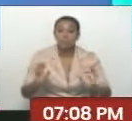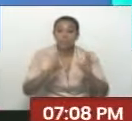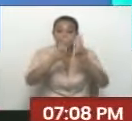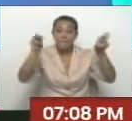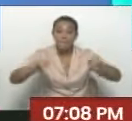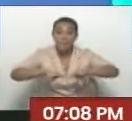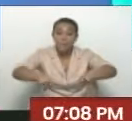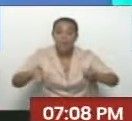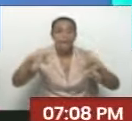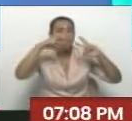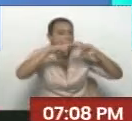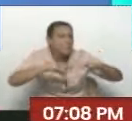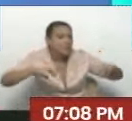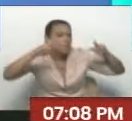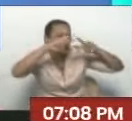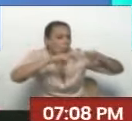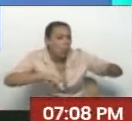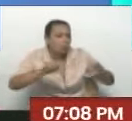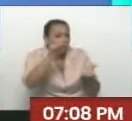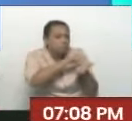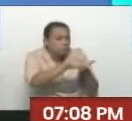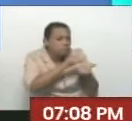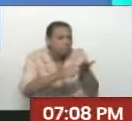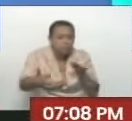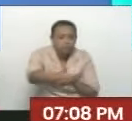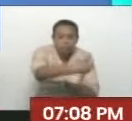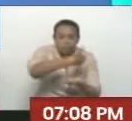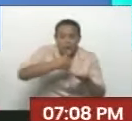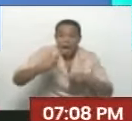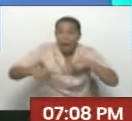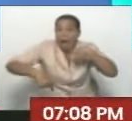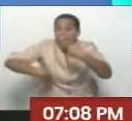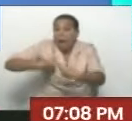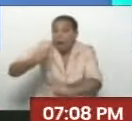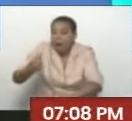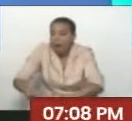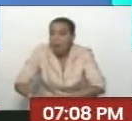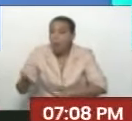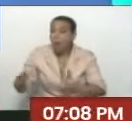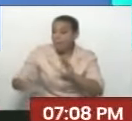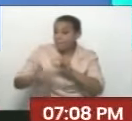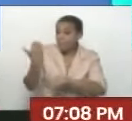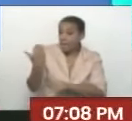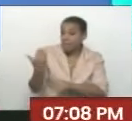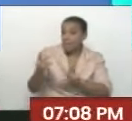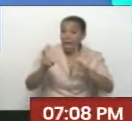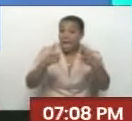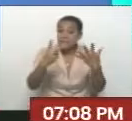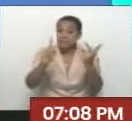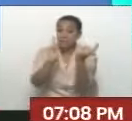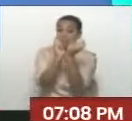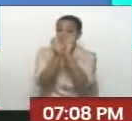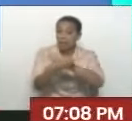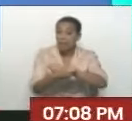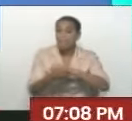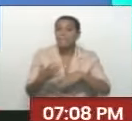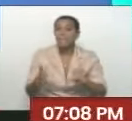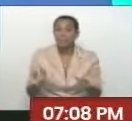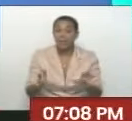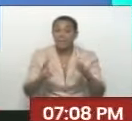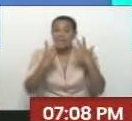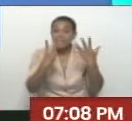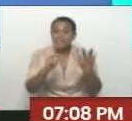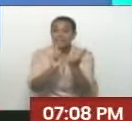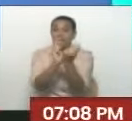la investigación, reflexión, acción, llevémoslo entonces a nuestro método de las 7T. Para ir a